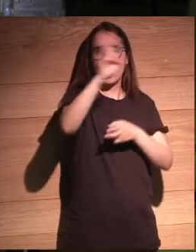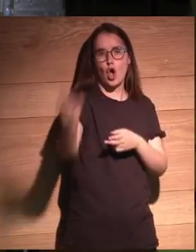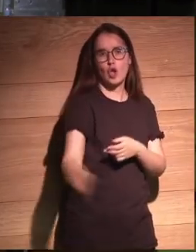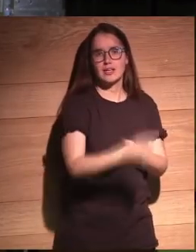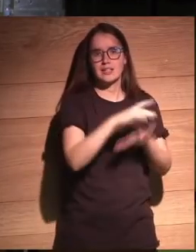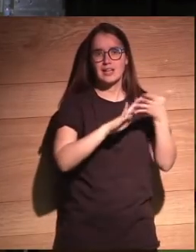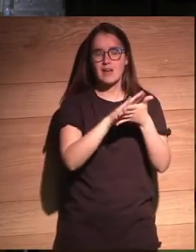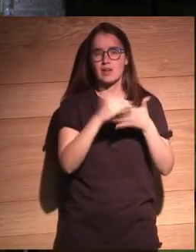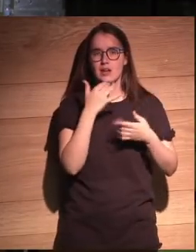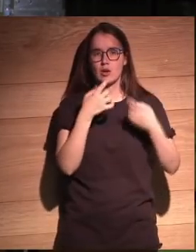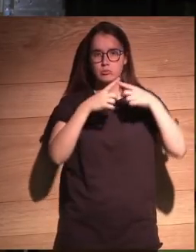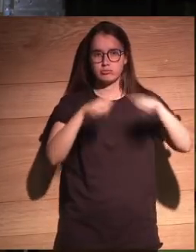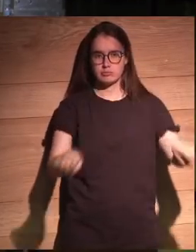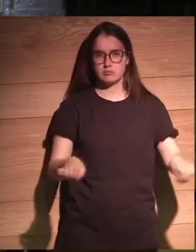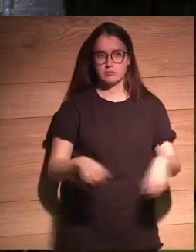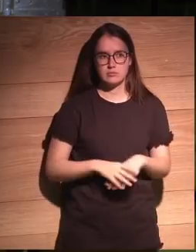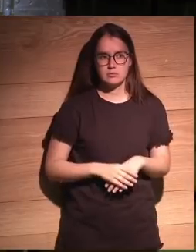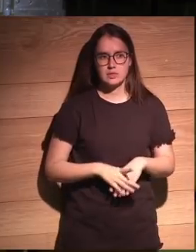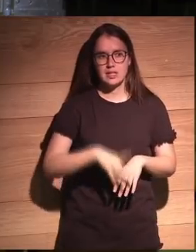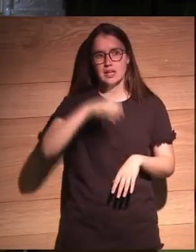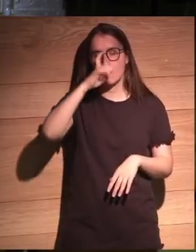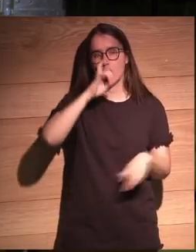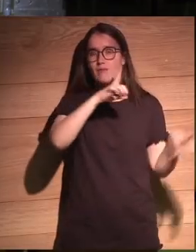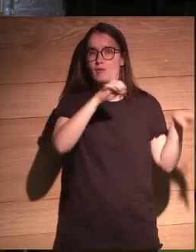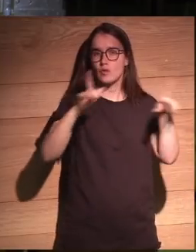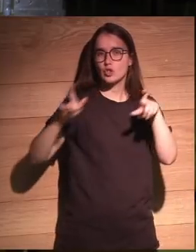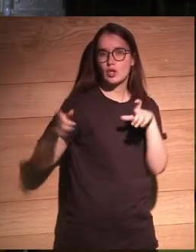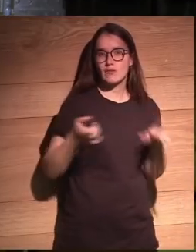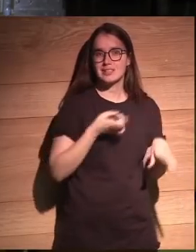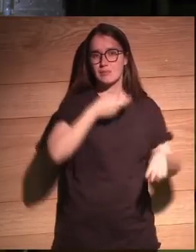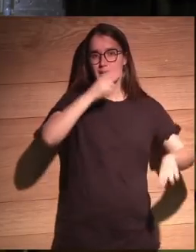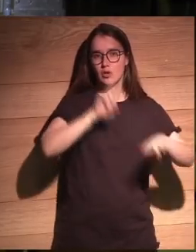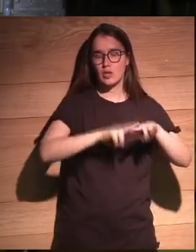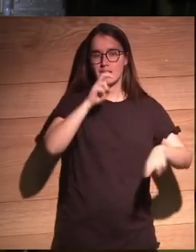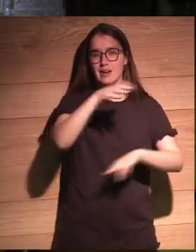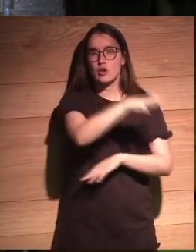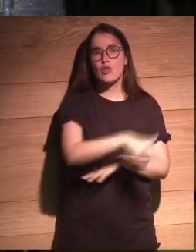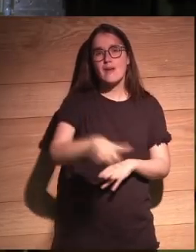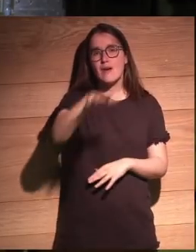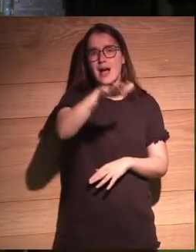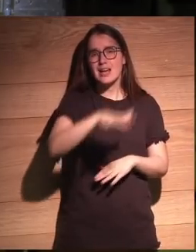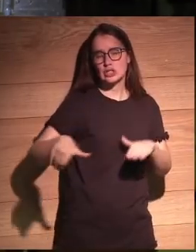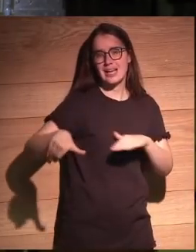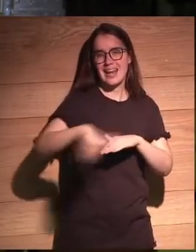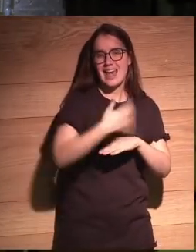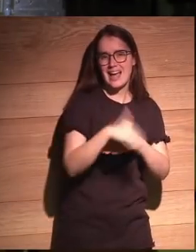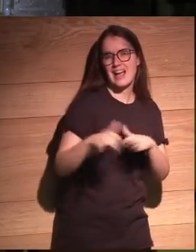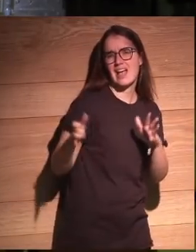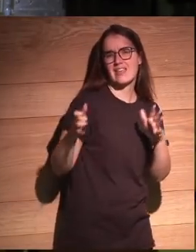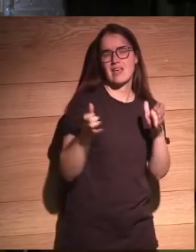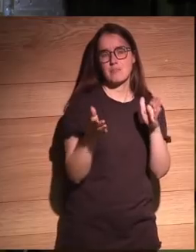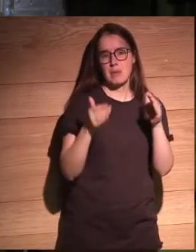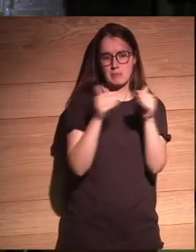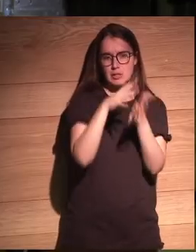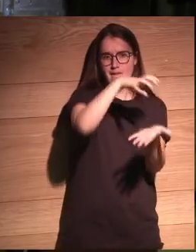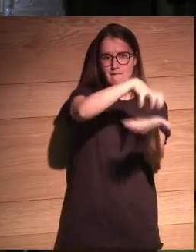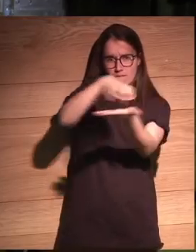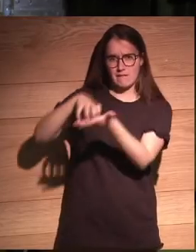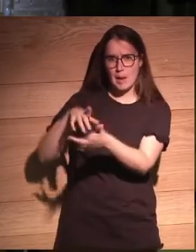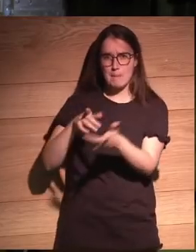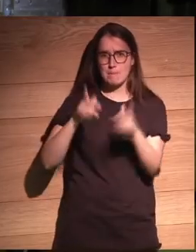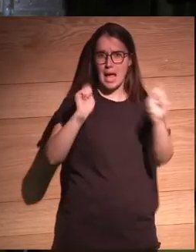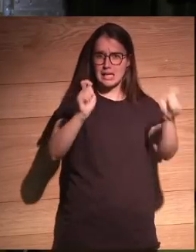nos hablan de algo bien distinto. Recordaba fotografías en blanco y negro de barrios enteros en la calle, en torno a casas bajas y pancartas